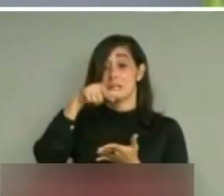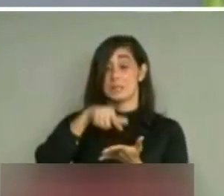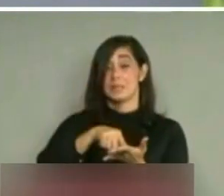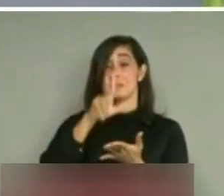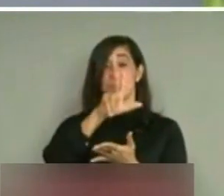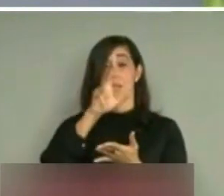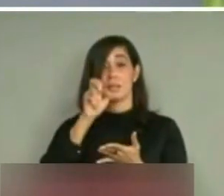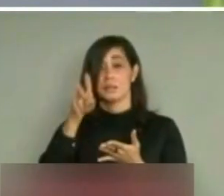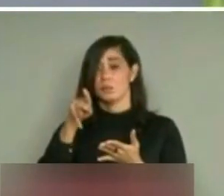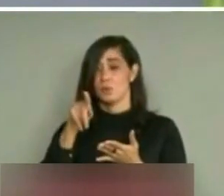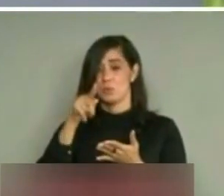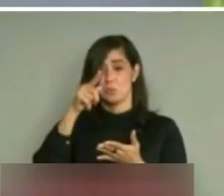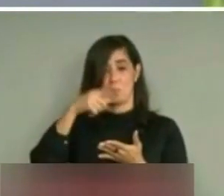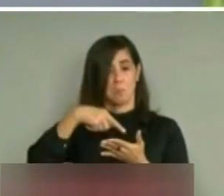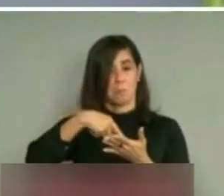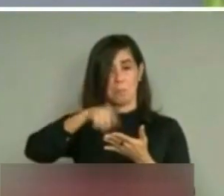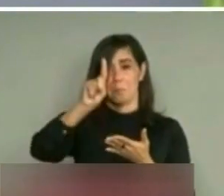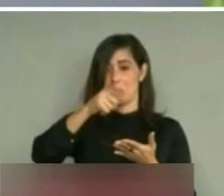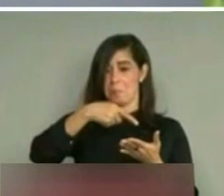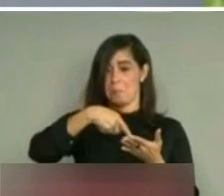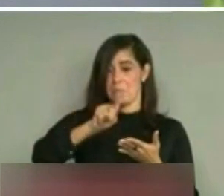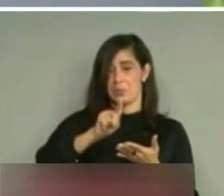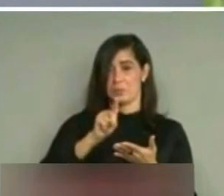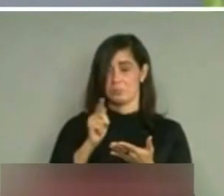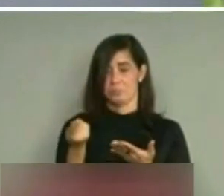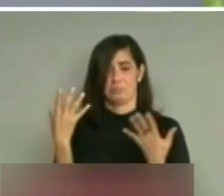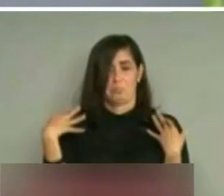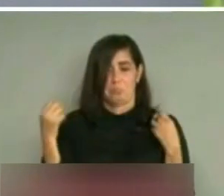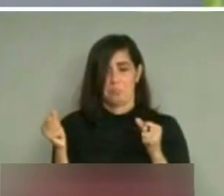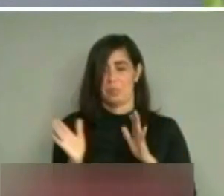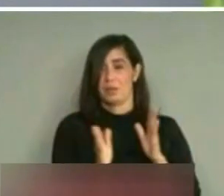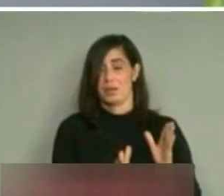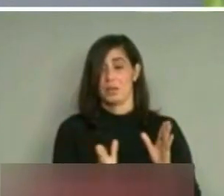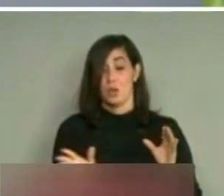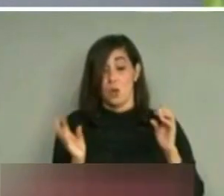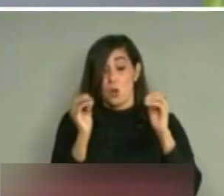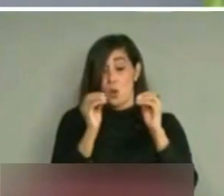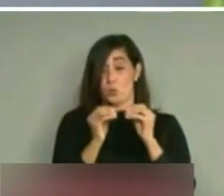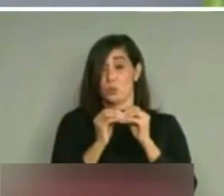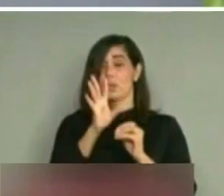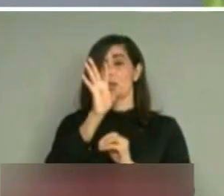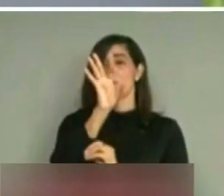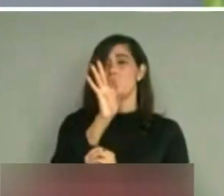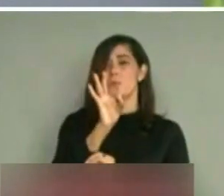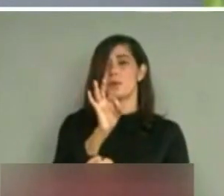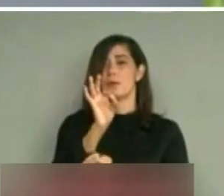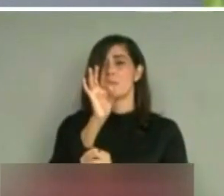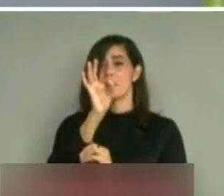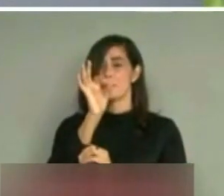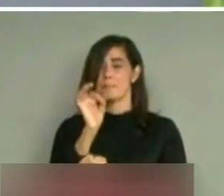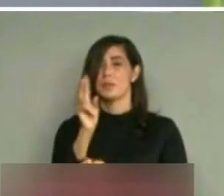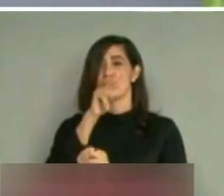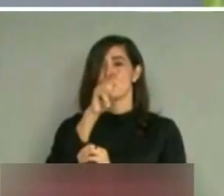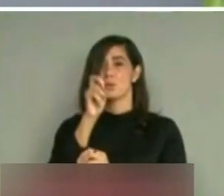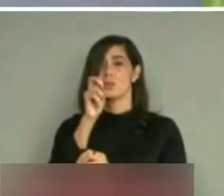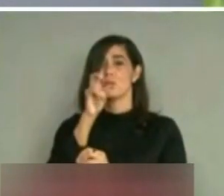6.308 descartados por pruebas y un total de 9.275